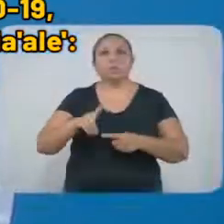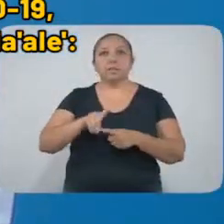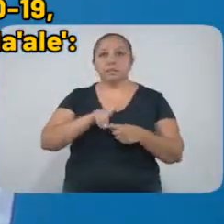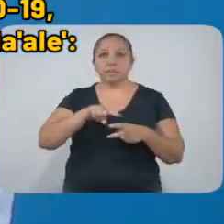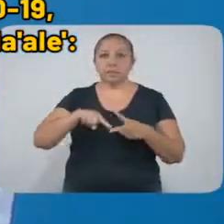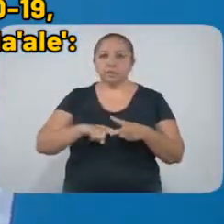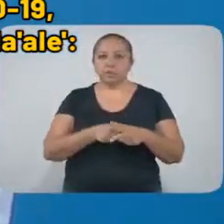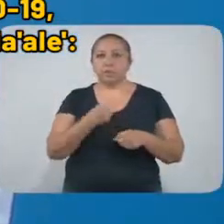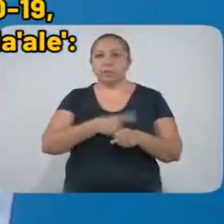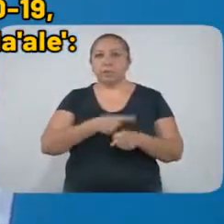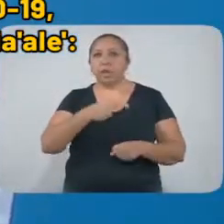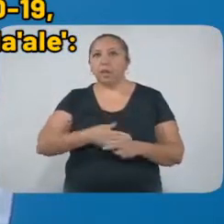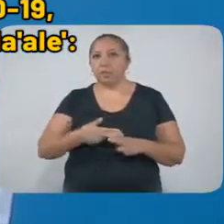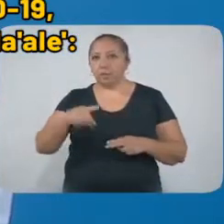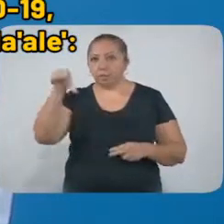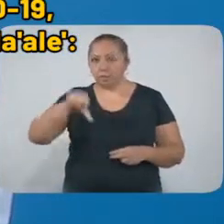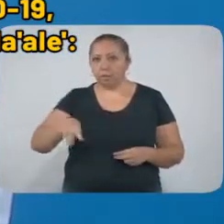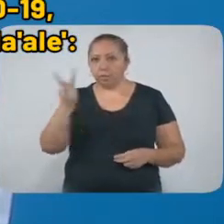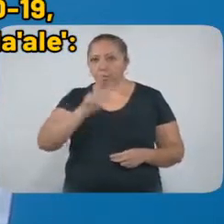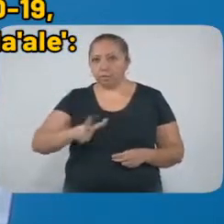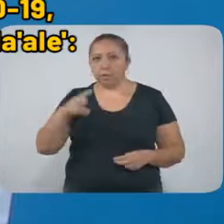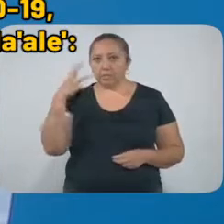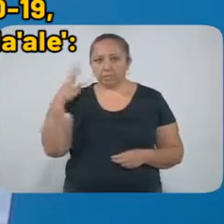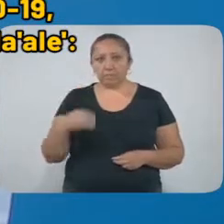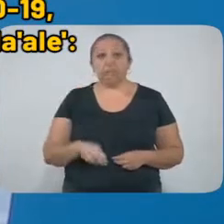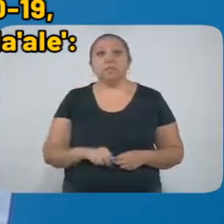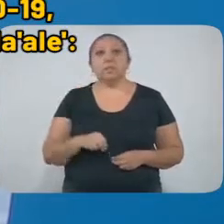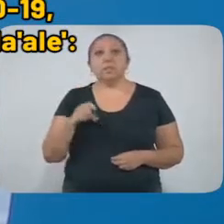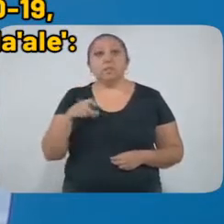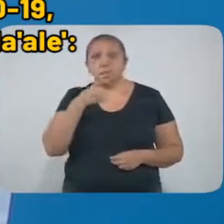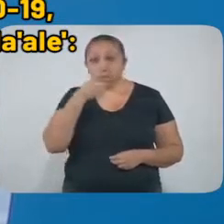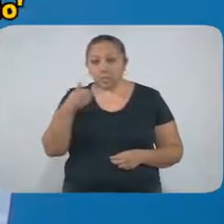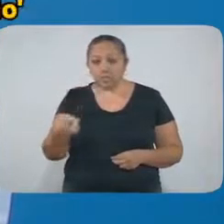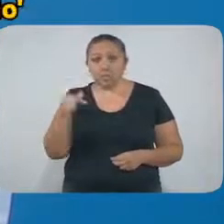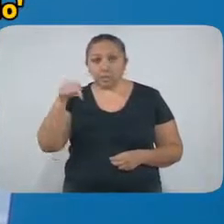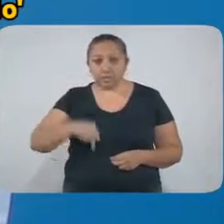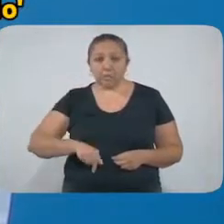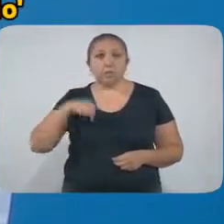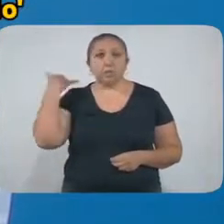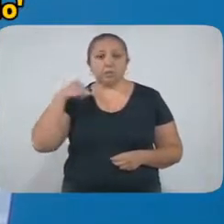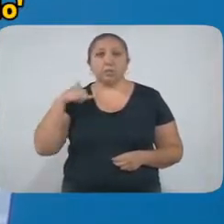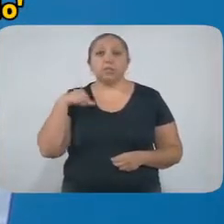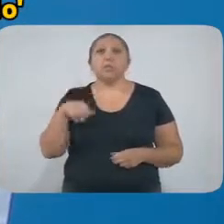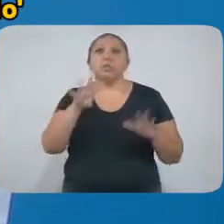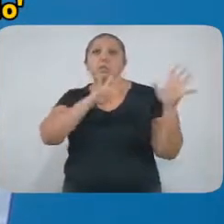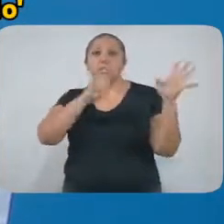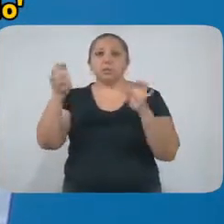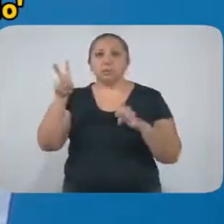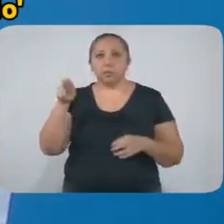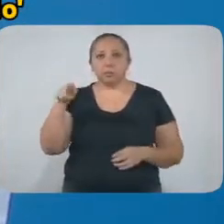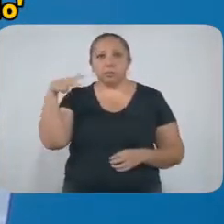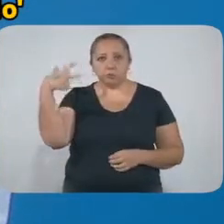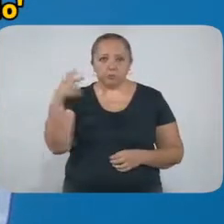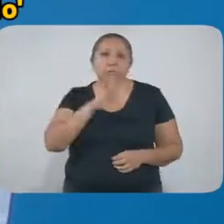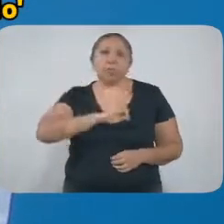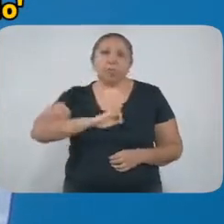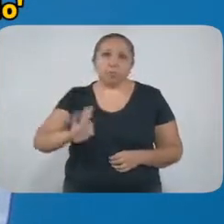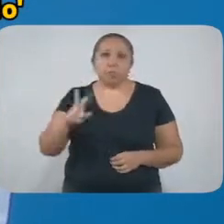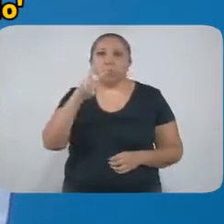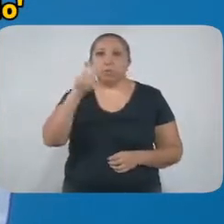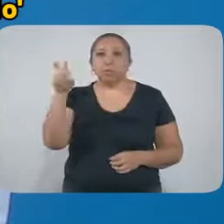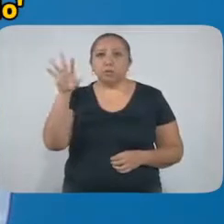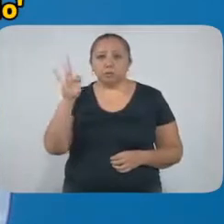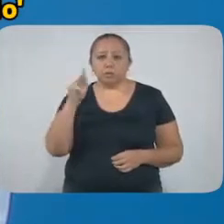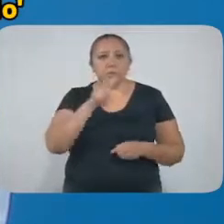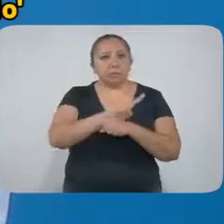la contingencia y hasta el día de hoy, viernes 10 de abril, se han detectado en Yucatán 988 casos sospechosos,